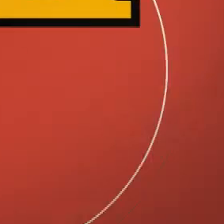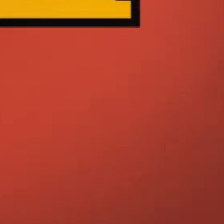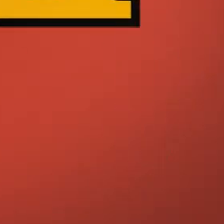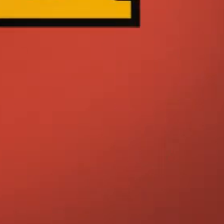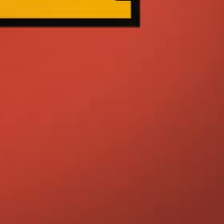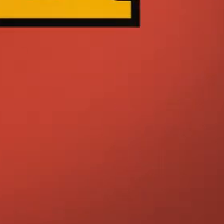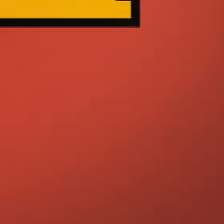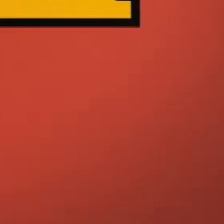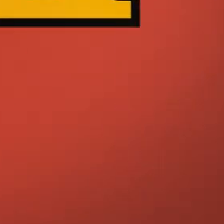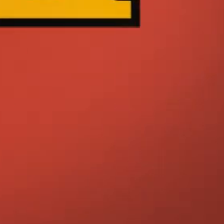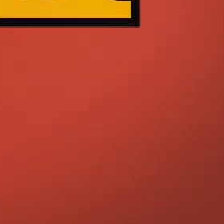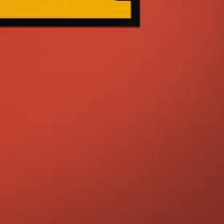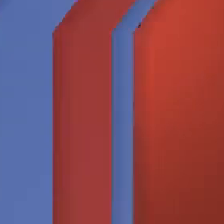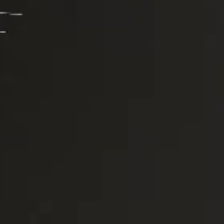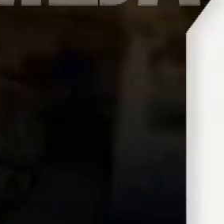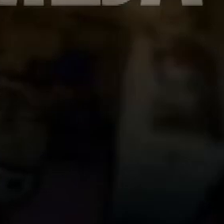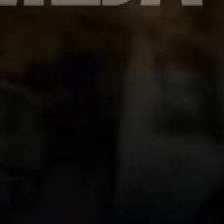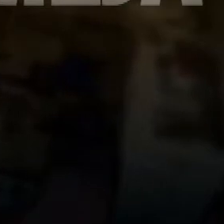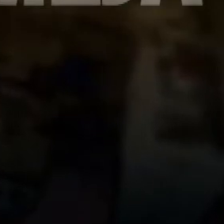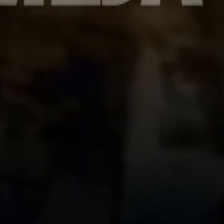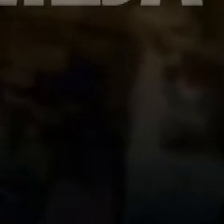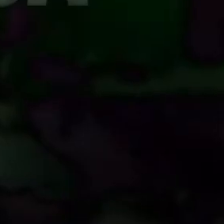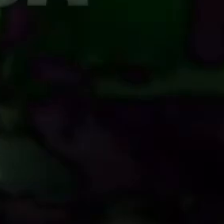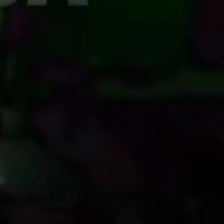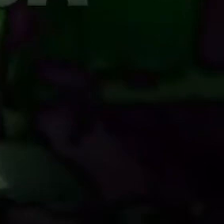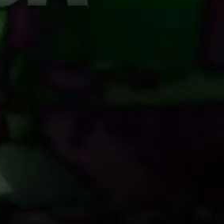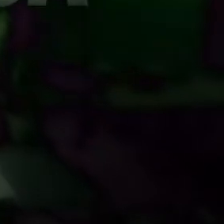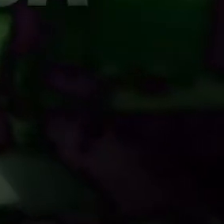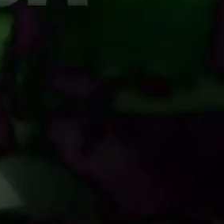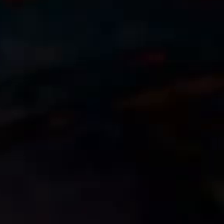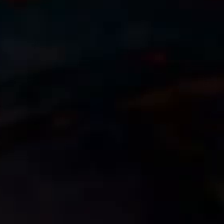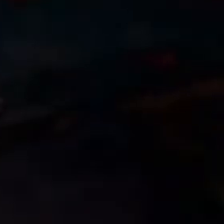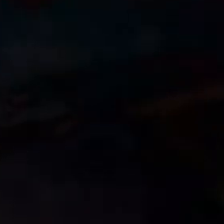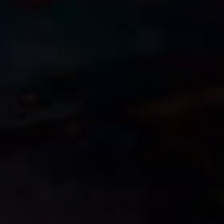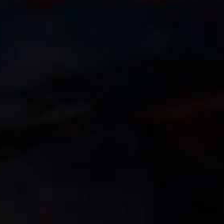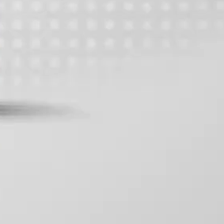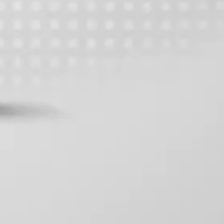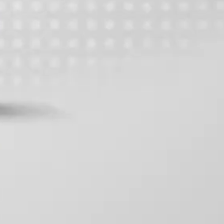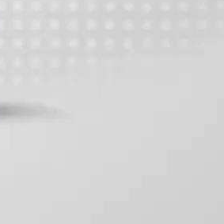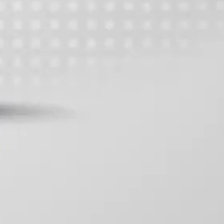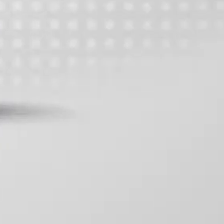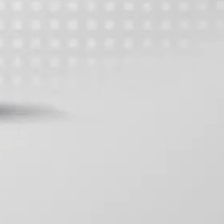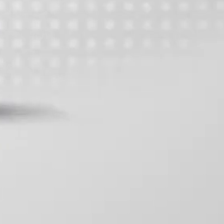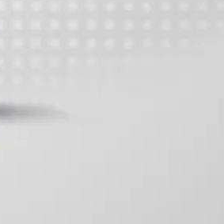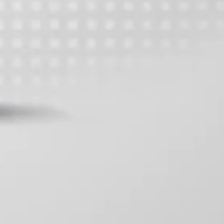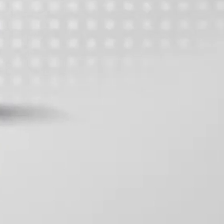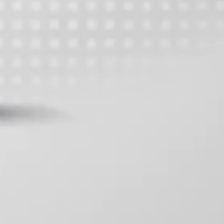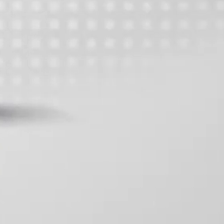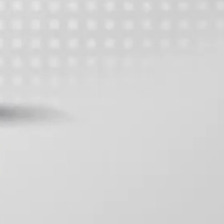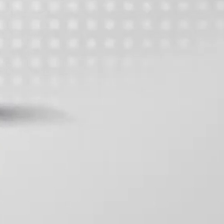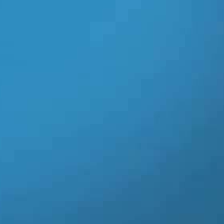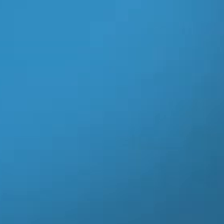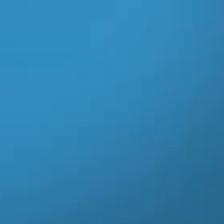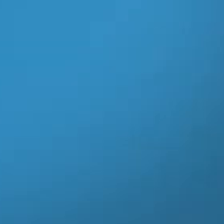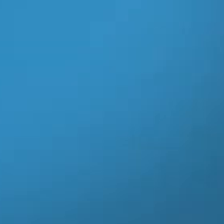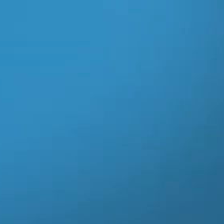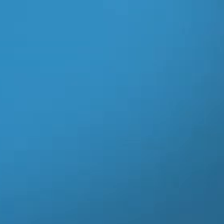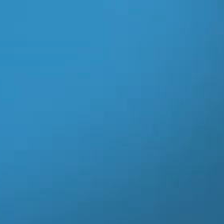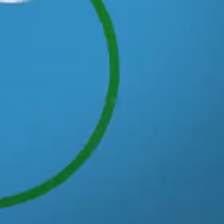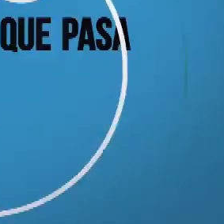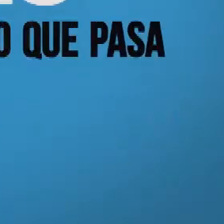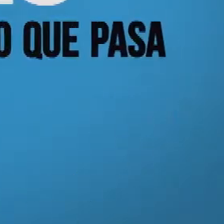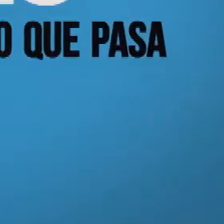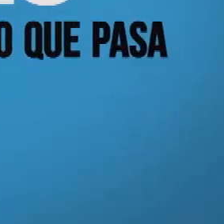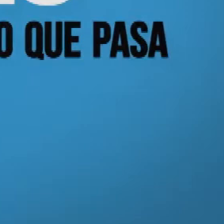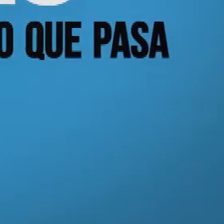Enlace Televisión cada vez más cerca de ti. Ahora puedes sintonizarnos en Barranca Bermeja, Bucaramanga y Cúcuta en el canal 102 de la televisión digital de UNE. Pasa